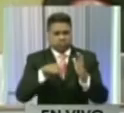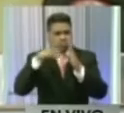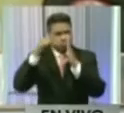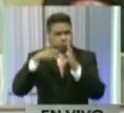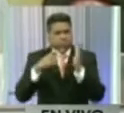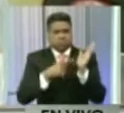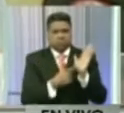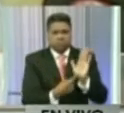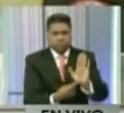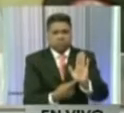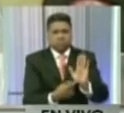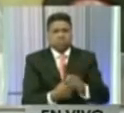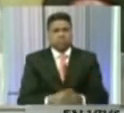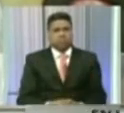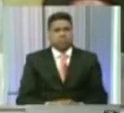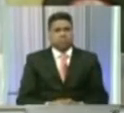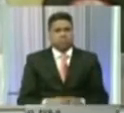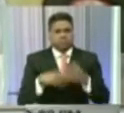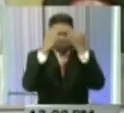El paramilitarismo es descarado,